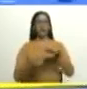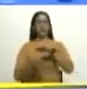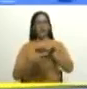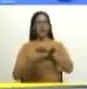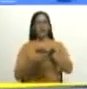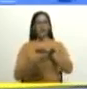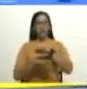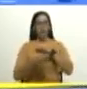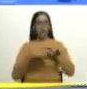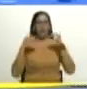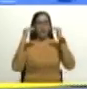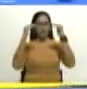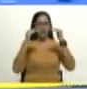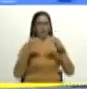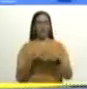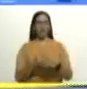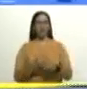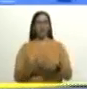todavía